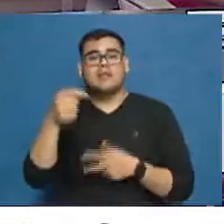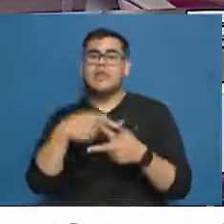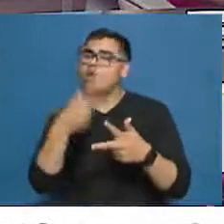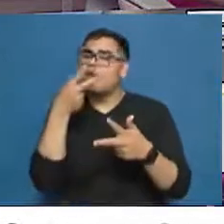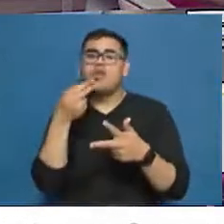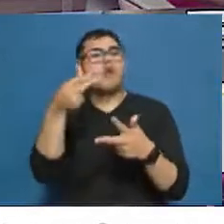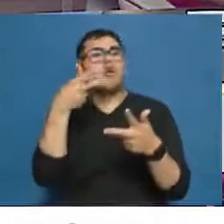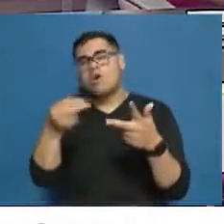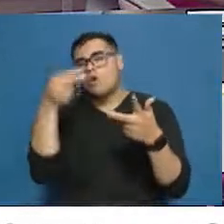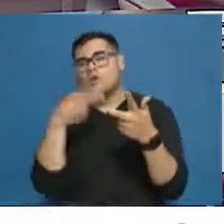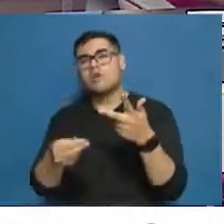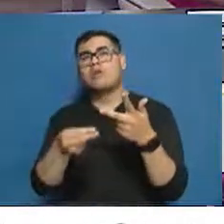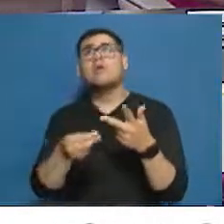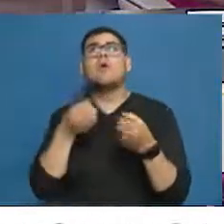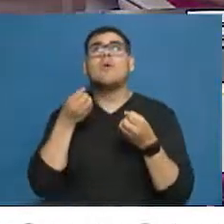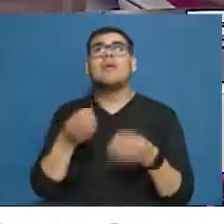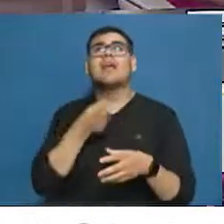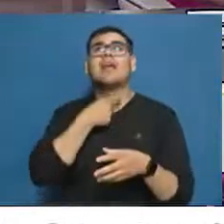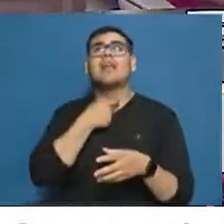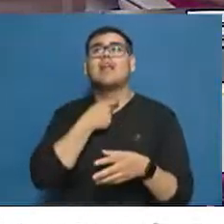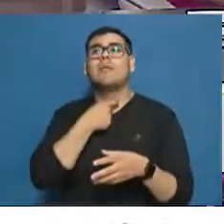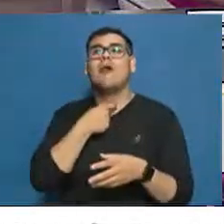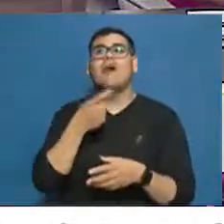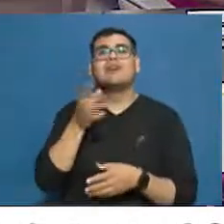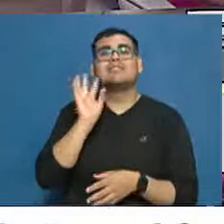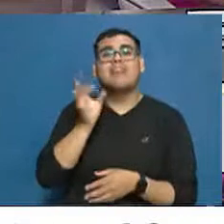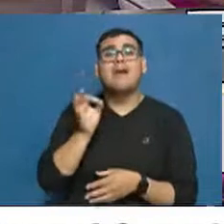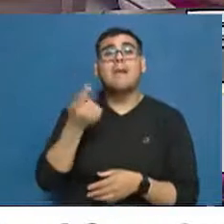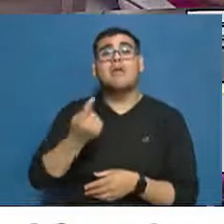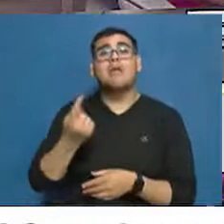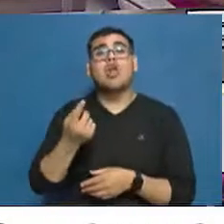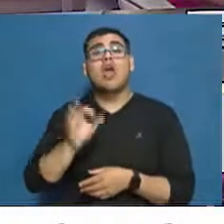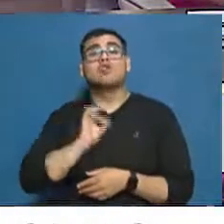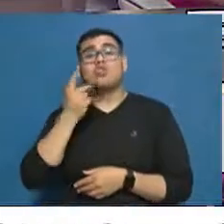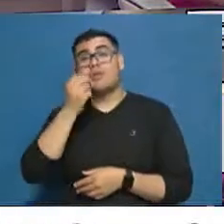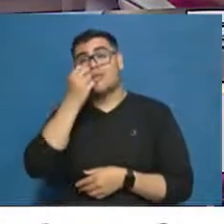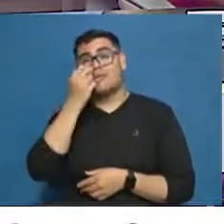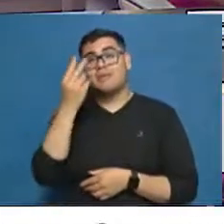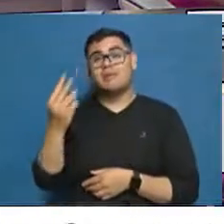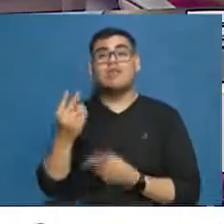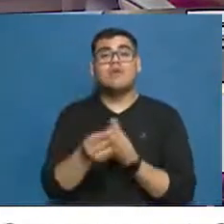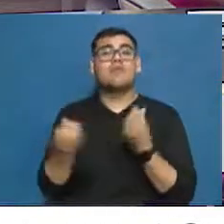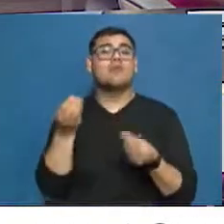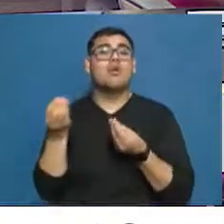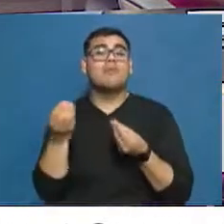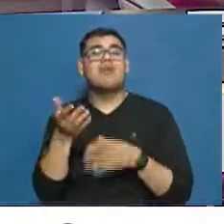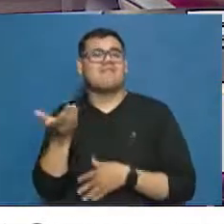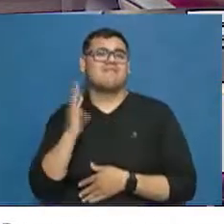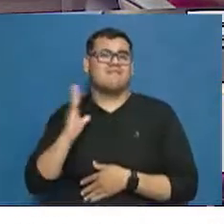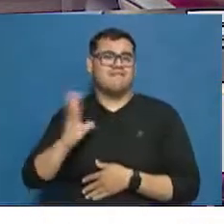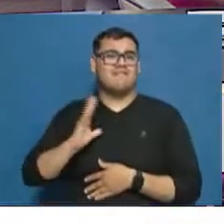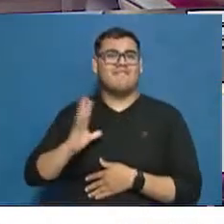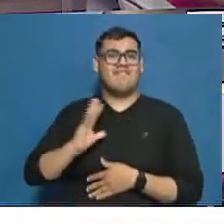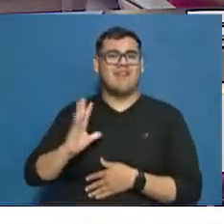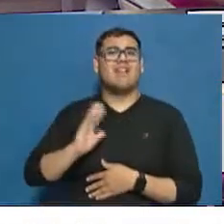qué? Primero tenemos que saber cómo cerramos el 2022, dijo SUTE, y falta un montón para enero, febrero y marzo, por lo cual va a seguir